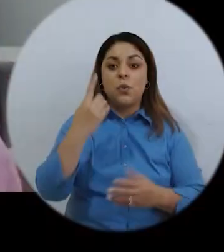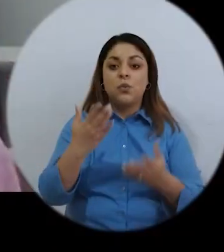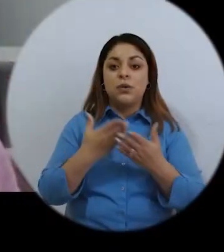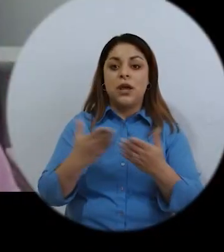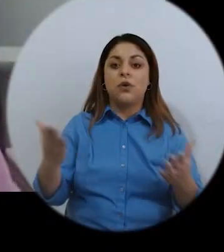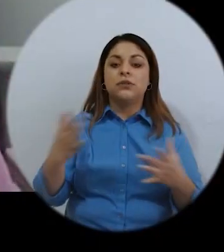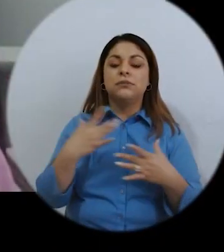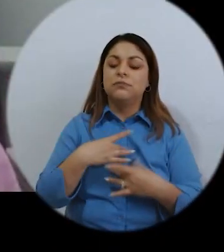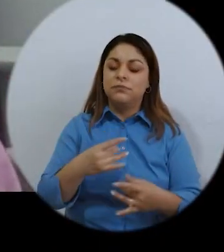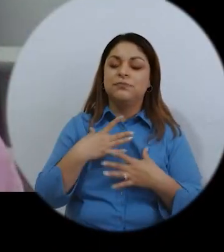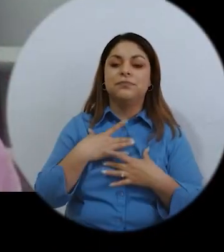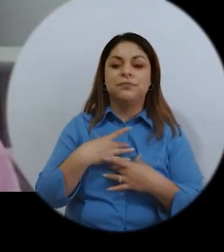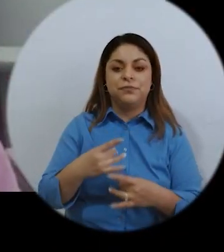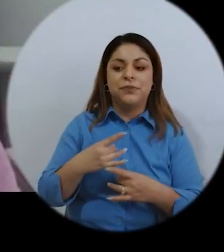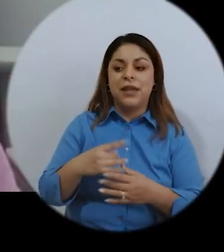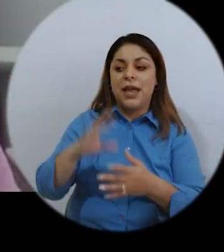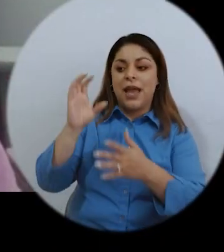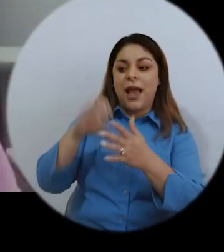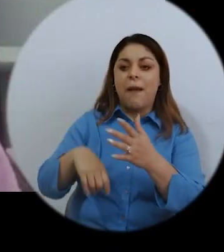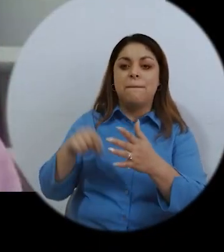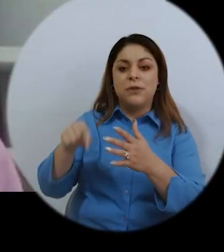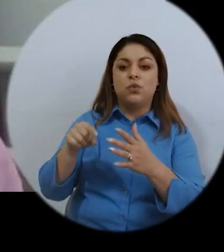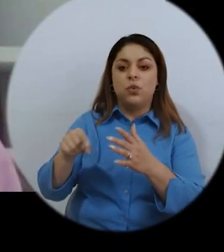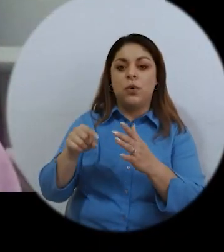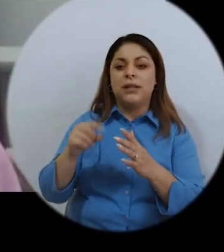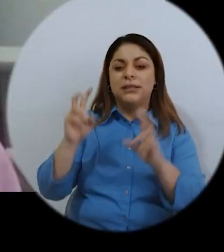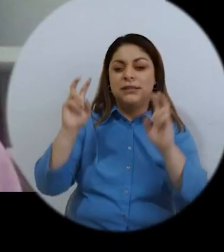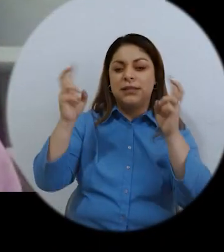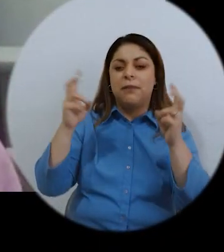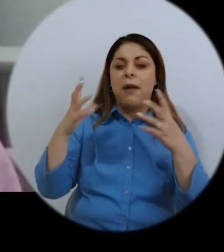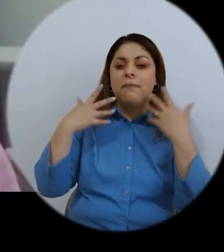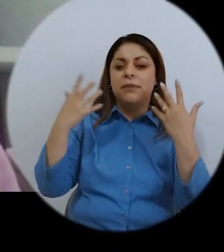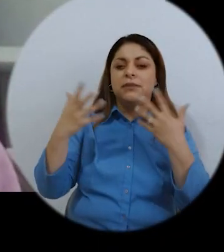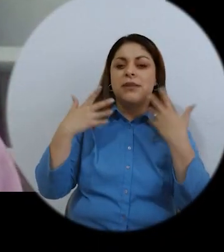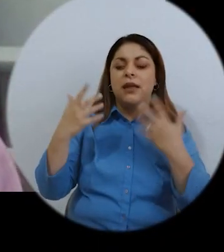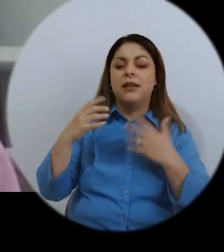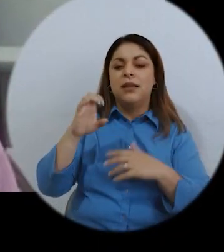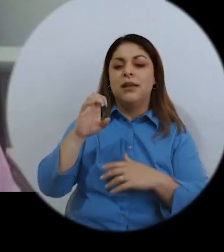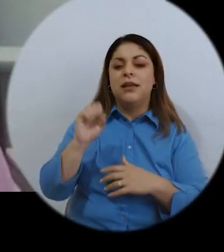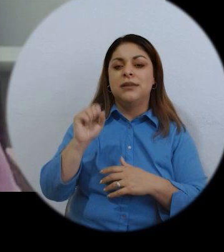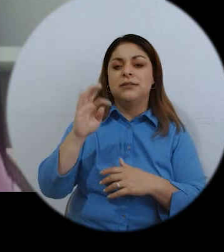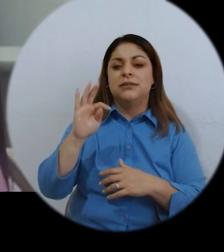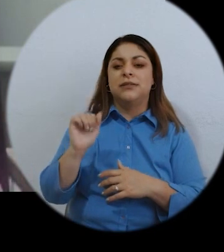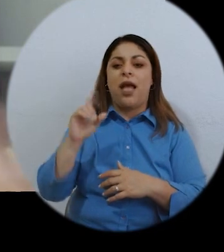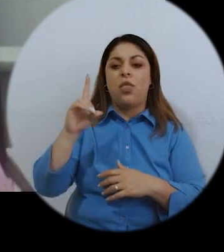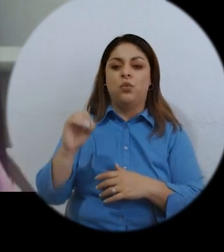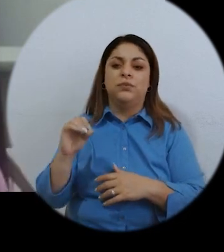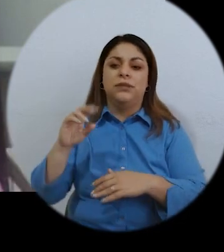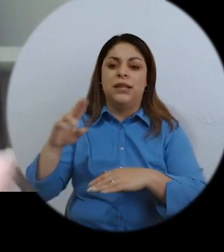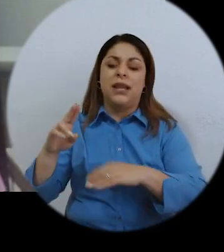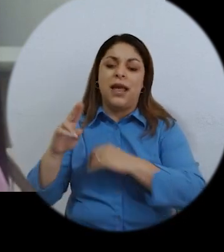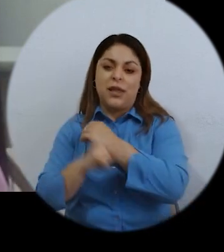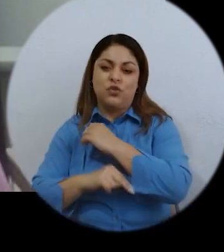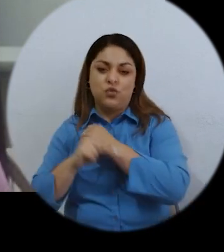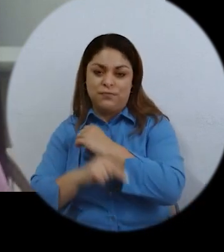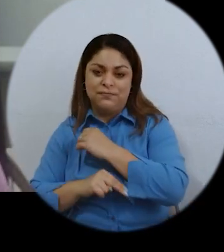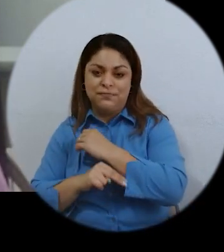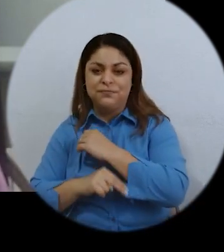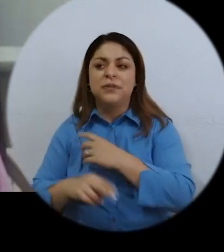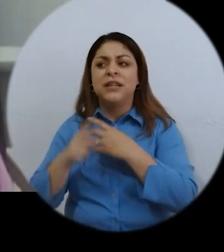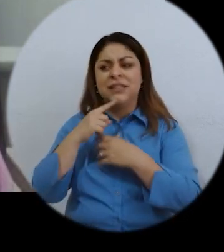Una de las cosas interesantes que encontró el capítulo ambiental del informe Estado de la Nación es que el esquema